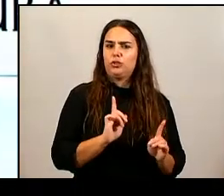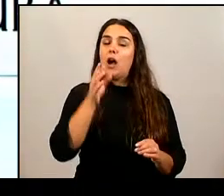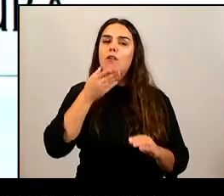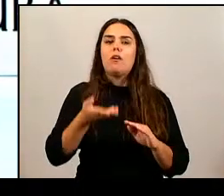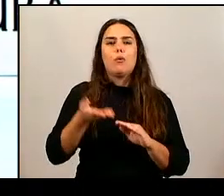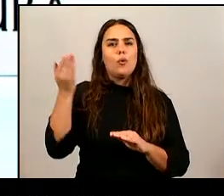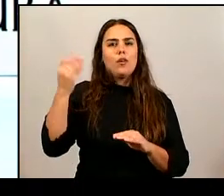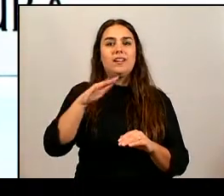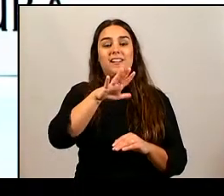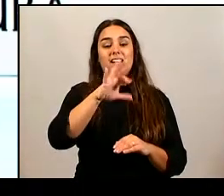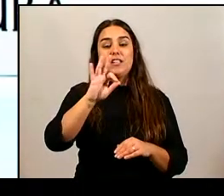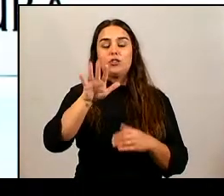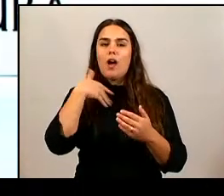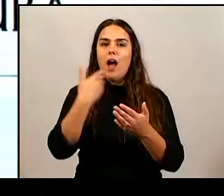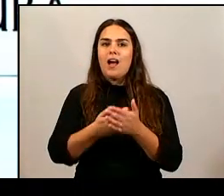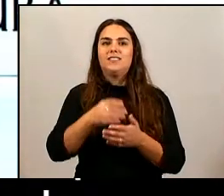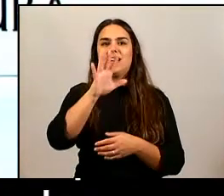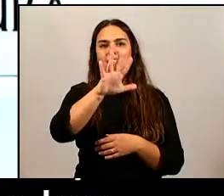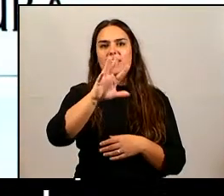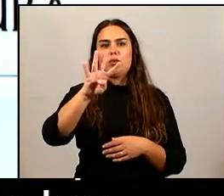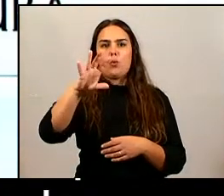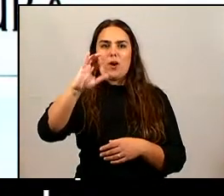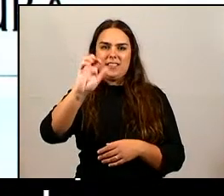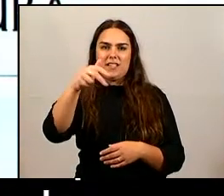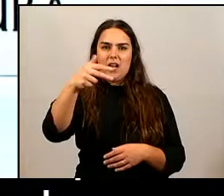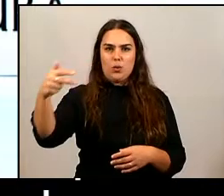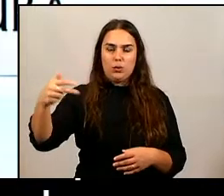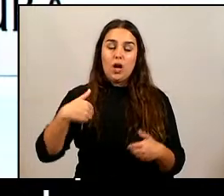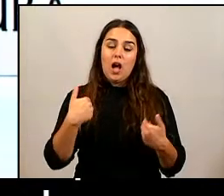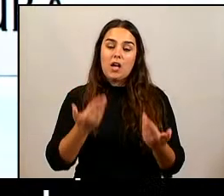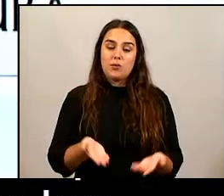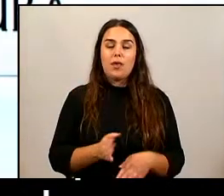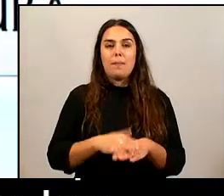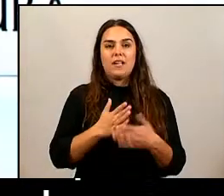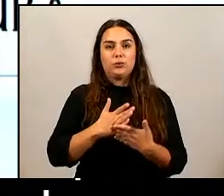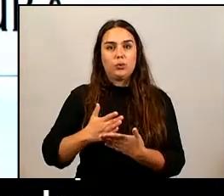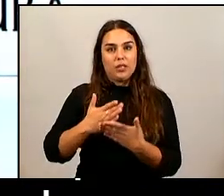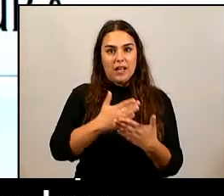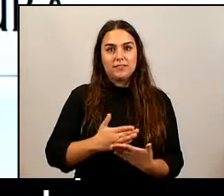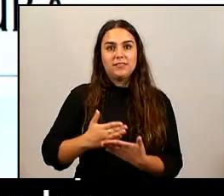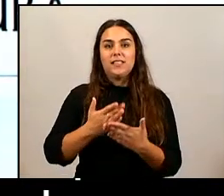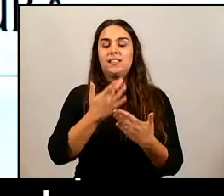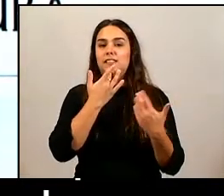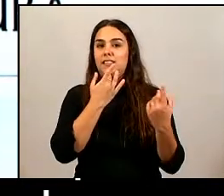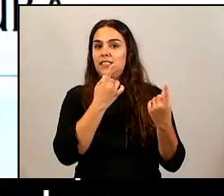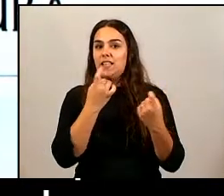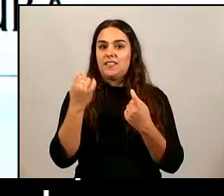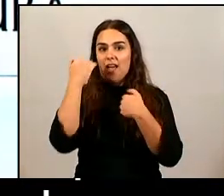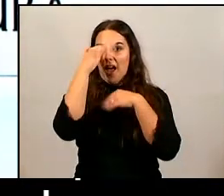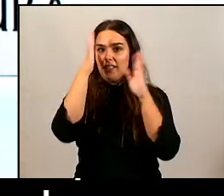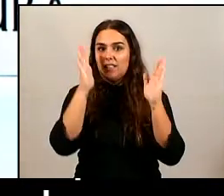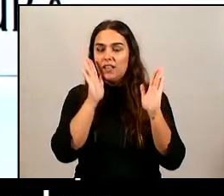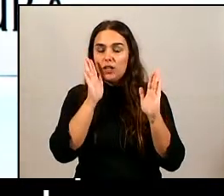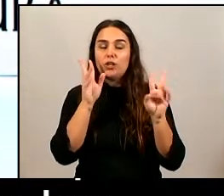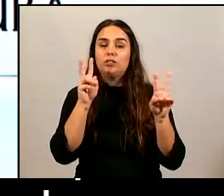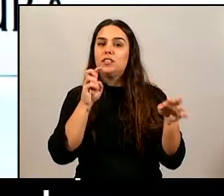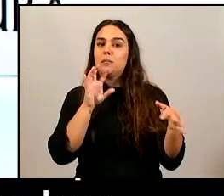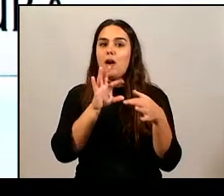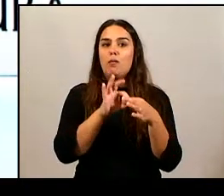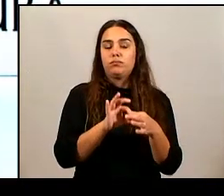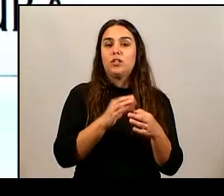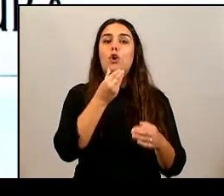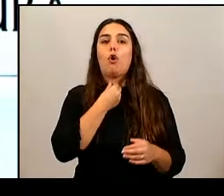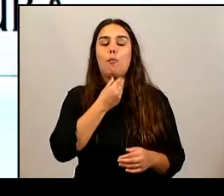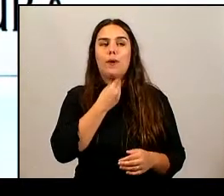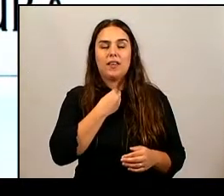desde los 500 a los 540 euros las ayudas para los estudiantes que necesiten atención relacionada con la